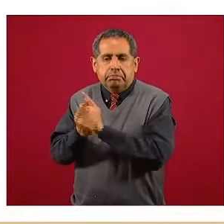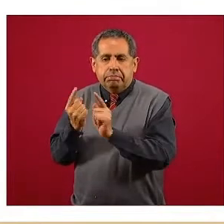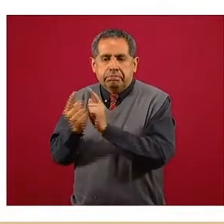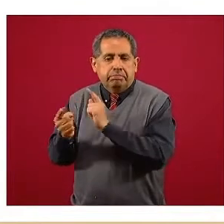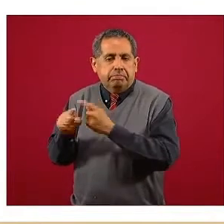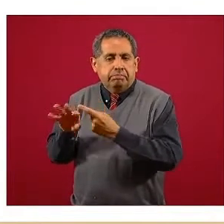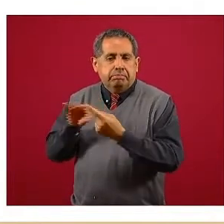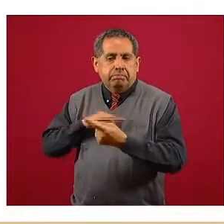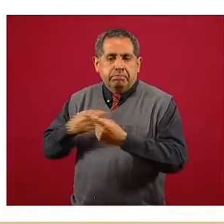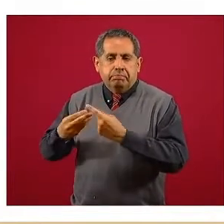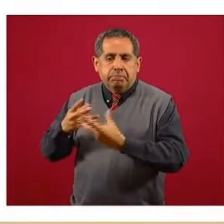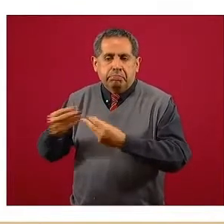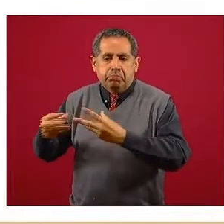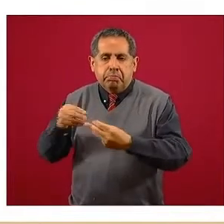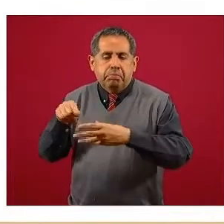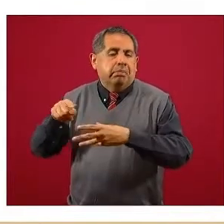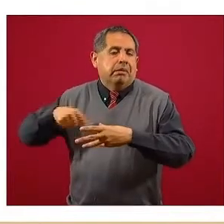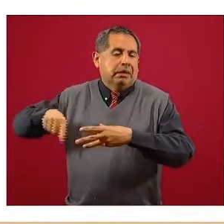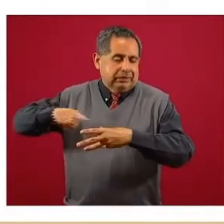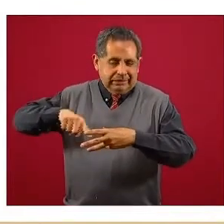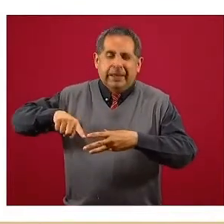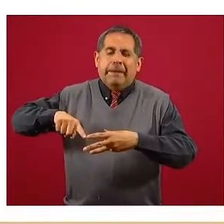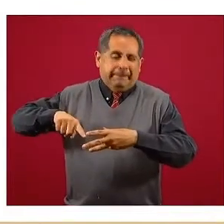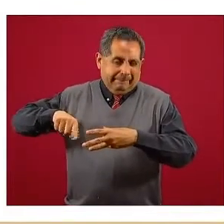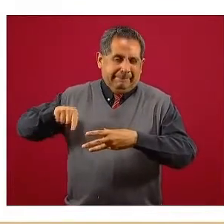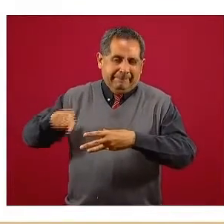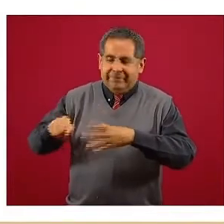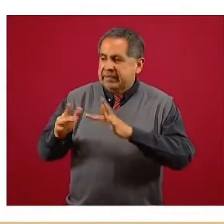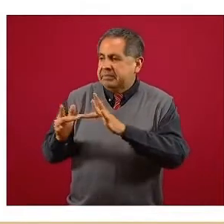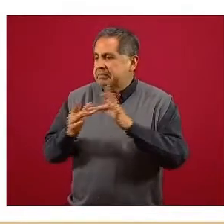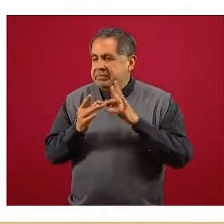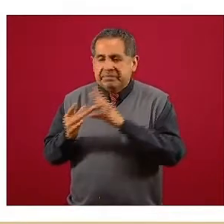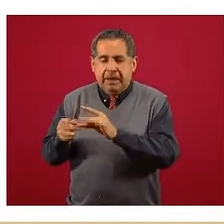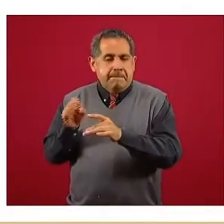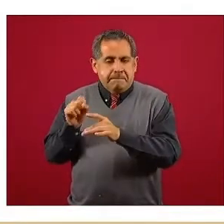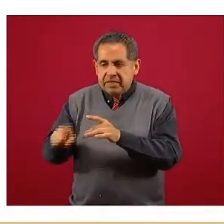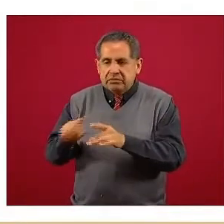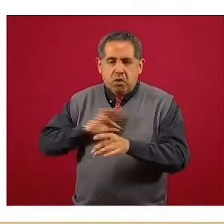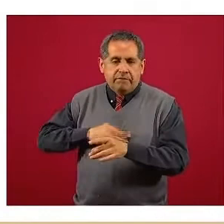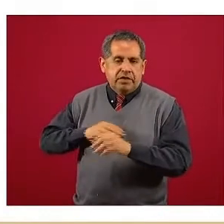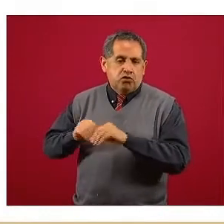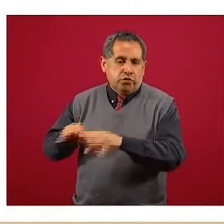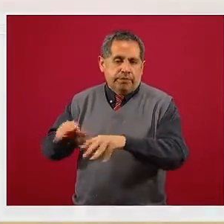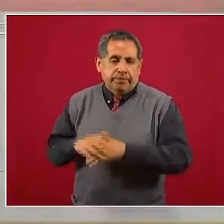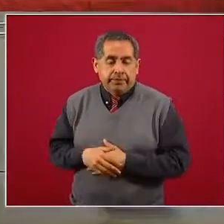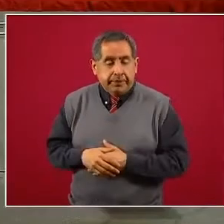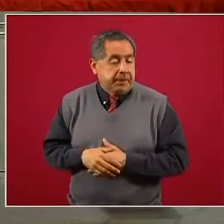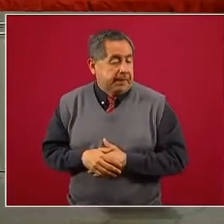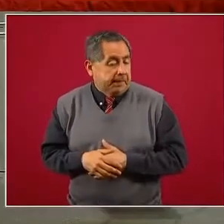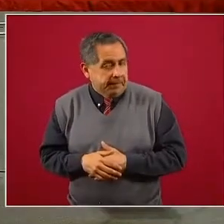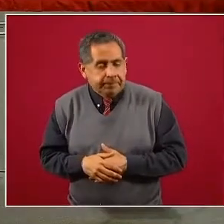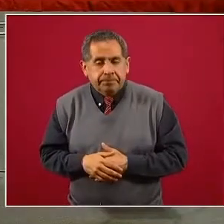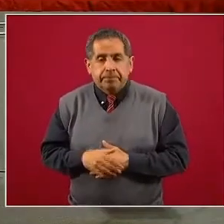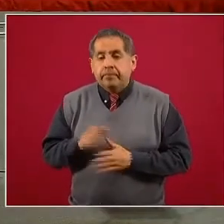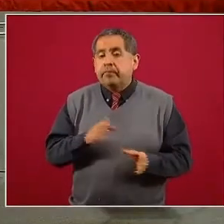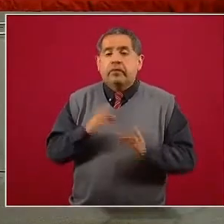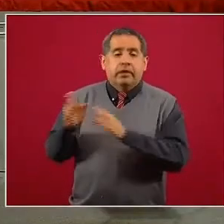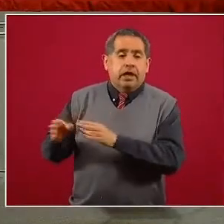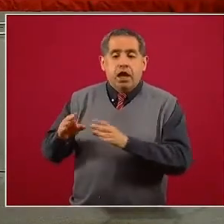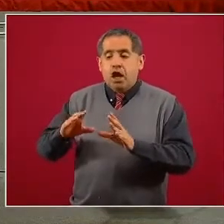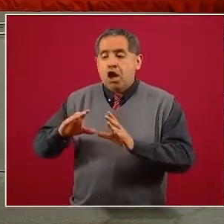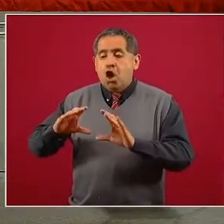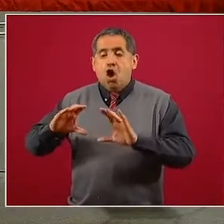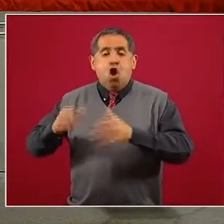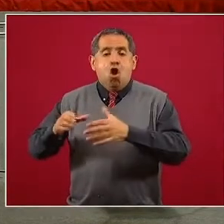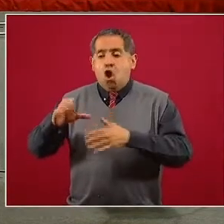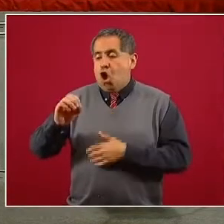que tienen en sí una asociación epidemiológica. En específico, para la transmisión comunitaria,